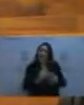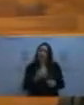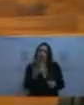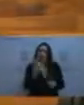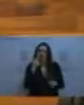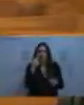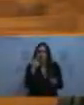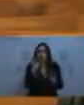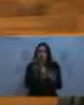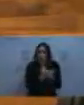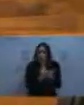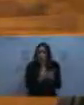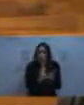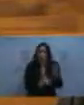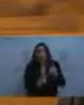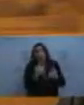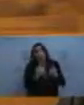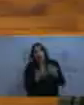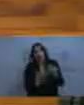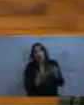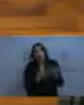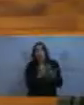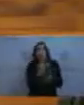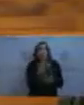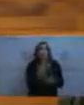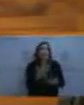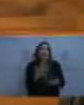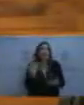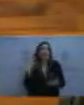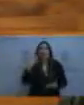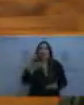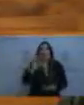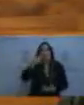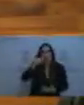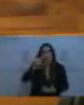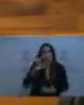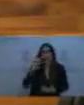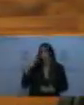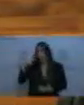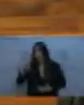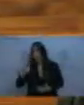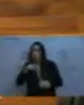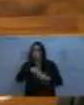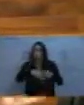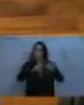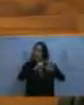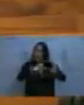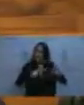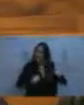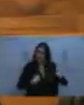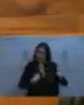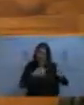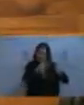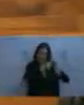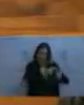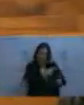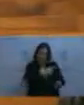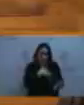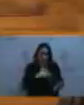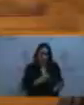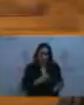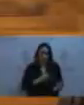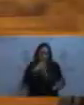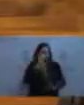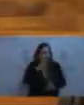compruebe. En unos casos se piden 5 años de experiencia, en otros 2, en el mismo organismo. Vaya viéndolo. Yo no sé dónde